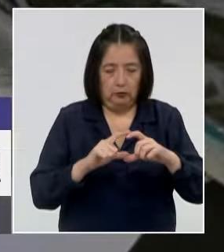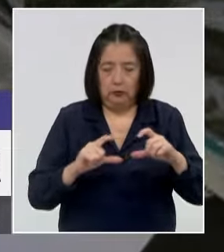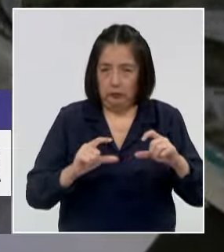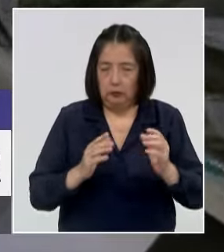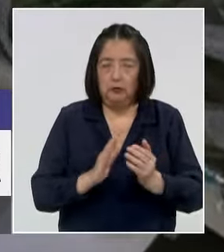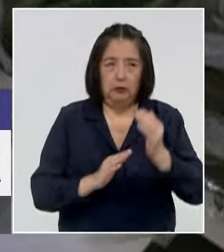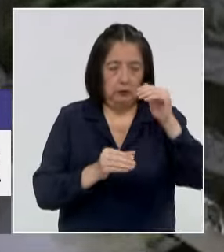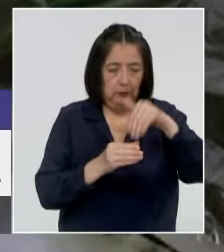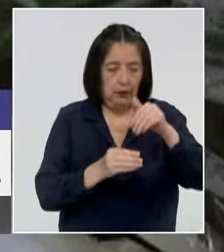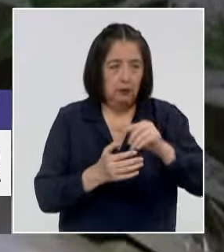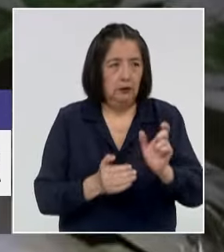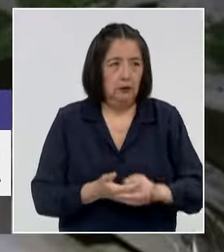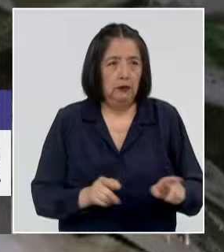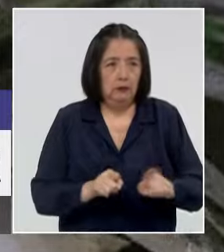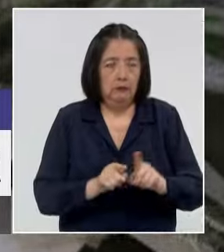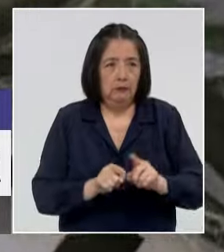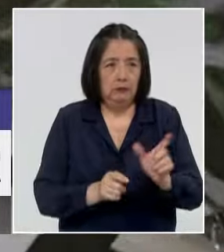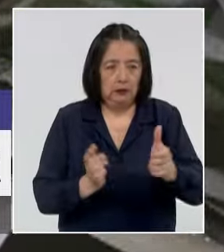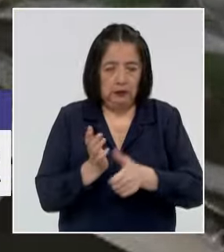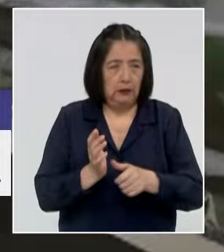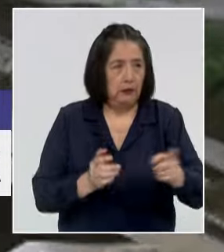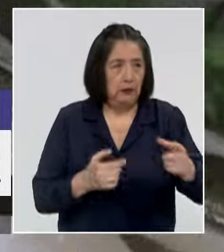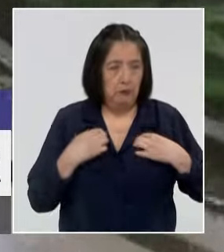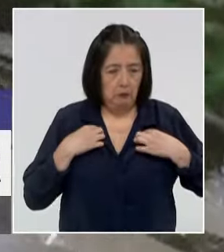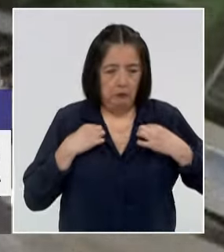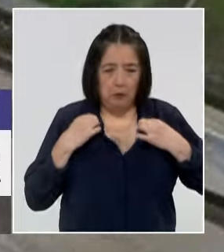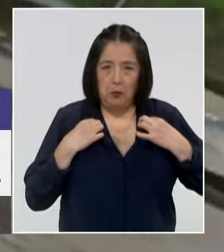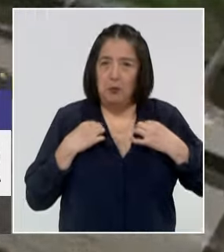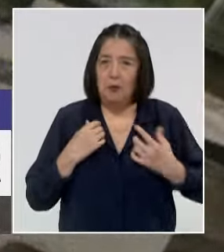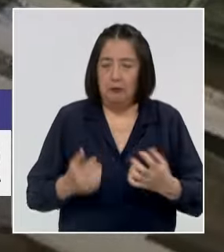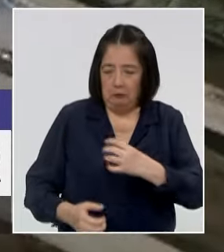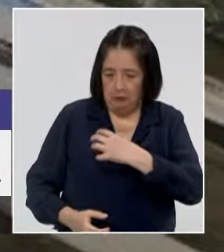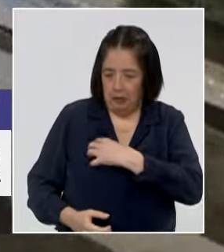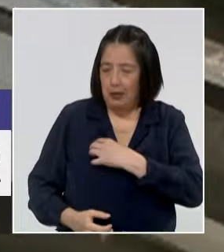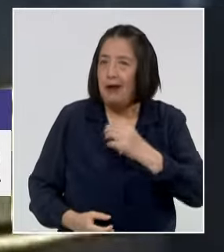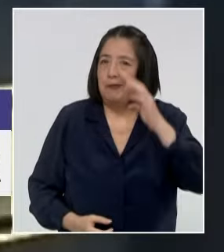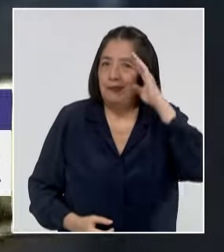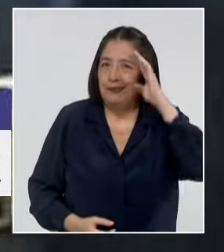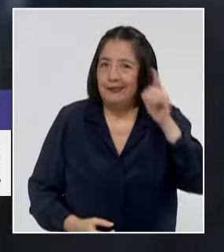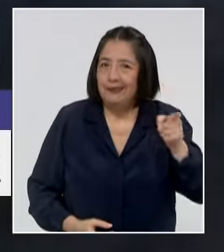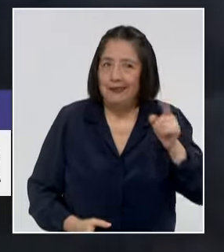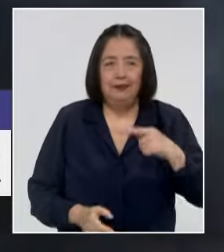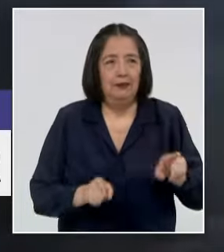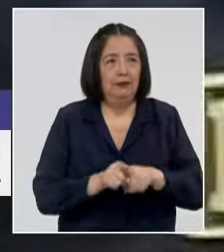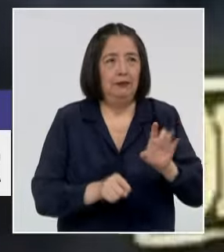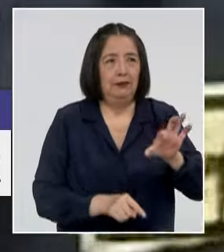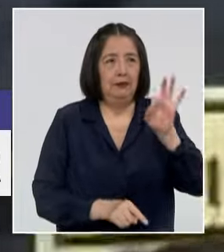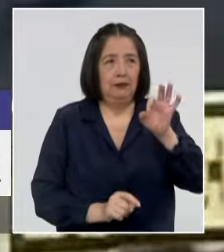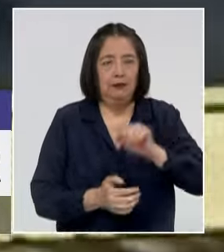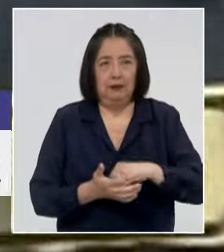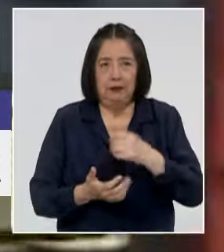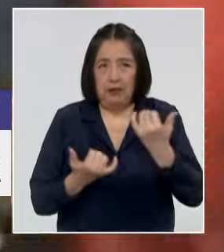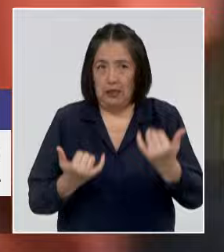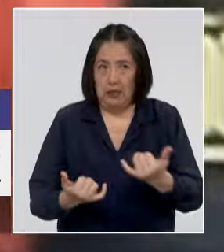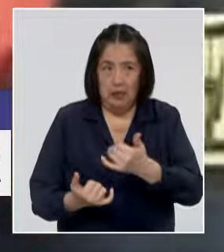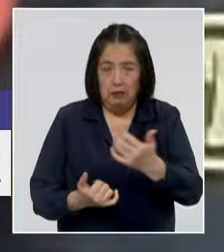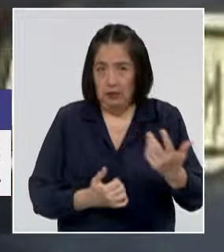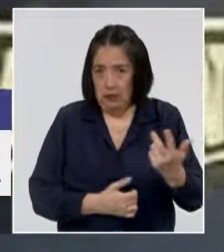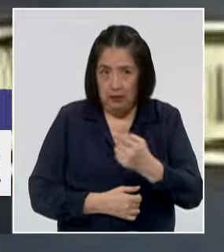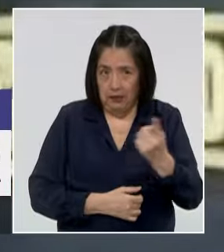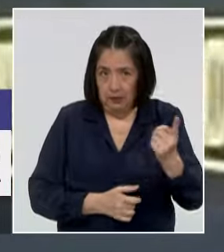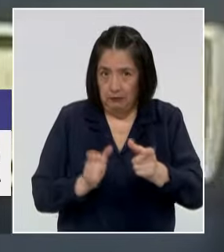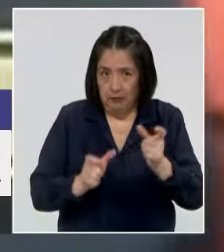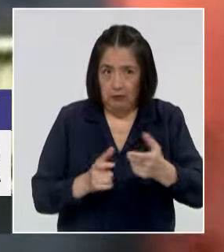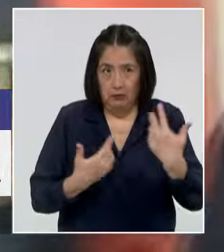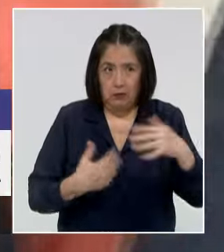crédito, DNIs y hasta polos con la insignia de la Policía Nacional también fueron incautados. Detalló que por el momento los sujetos